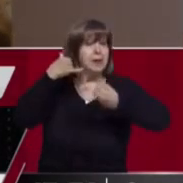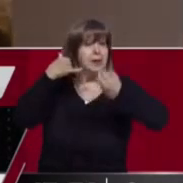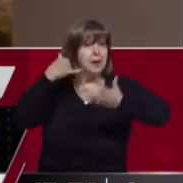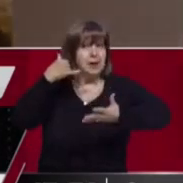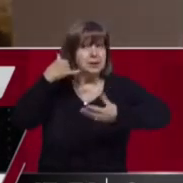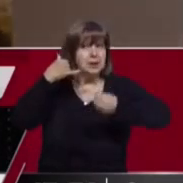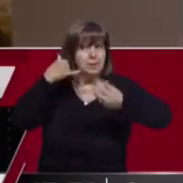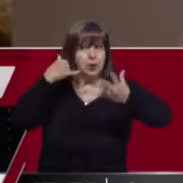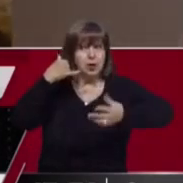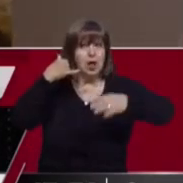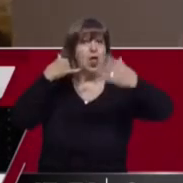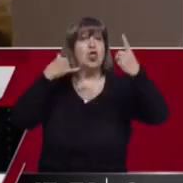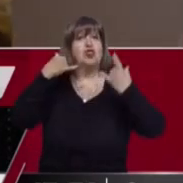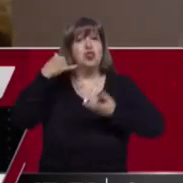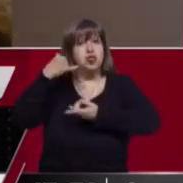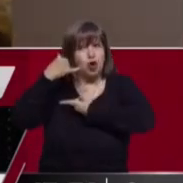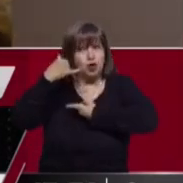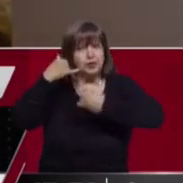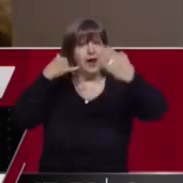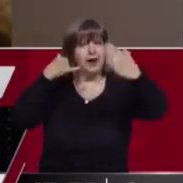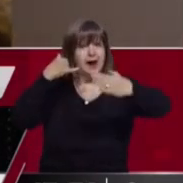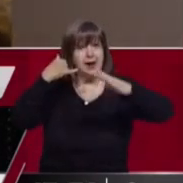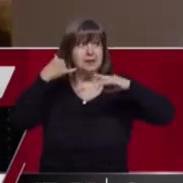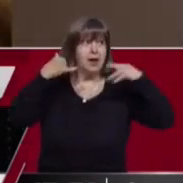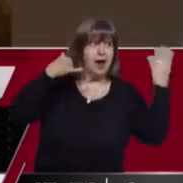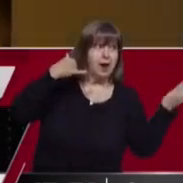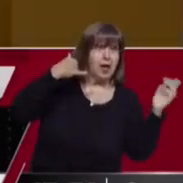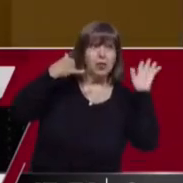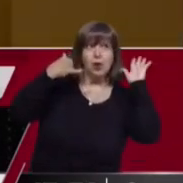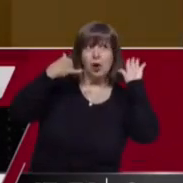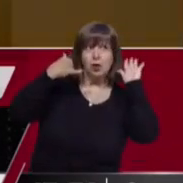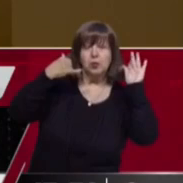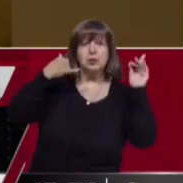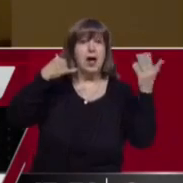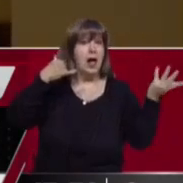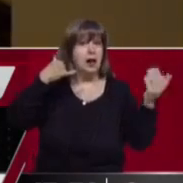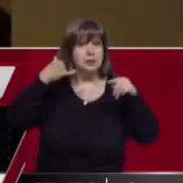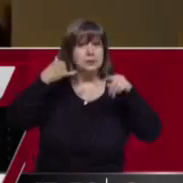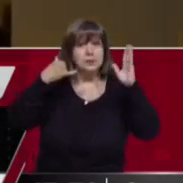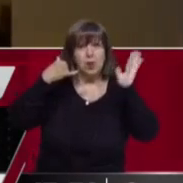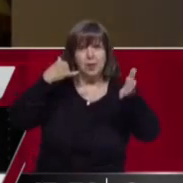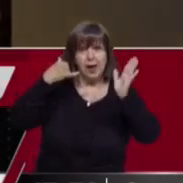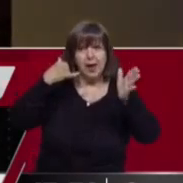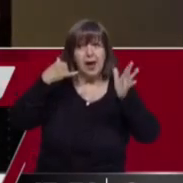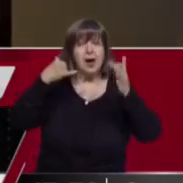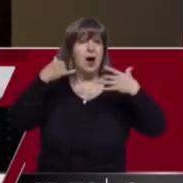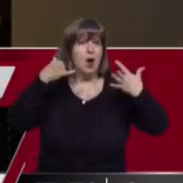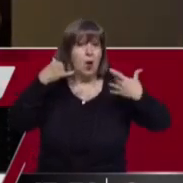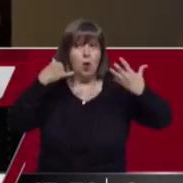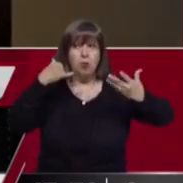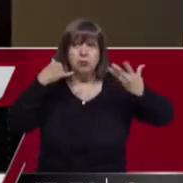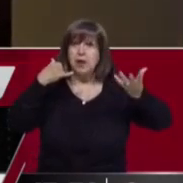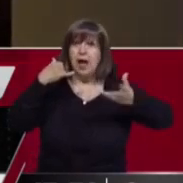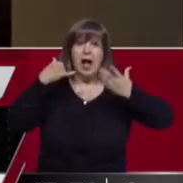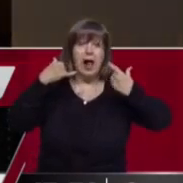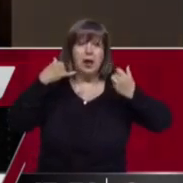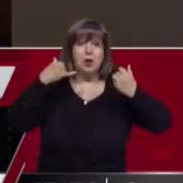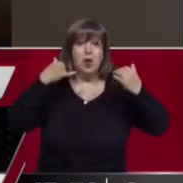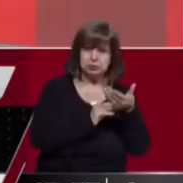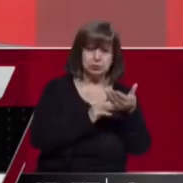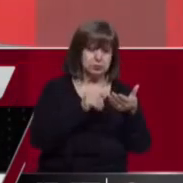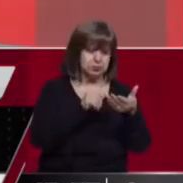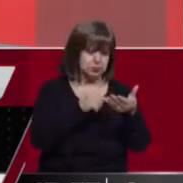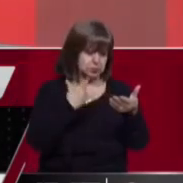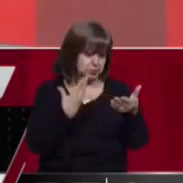ellos llaman, que la mayoría son por violencia física justamente o por falta de algún adulto que